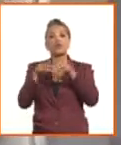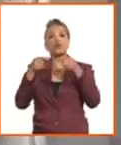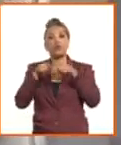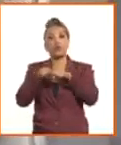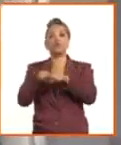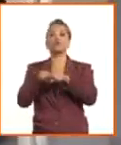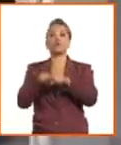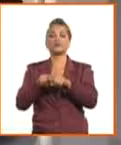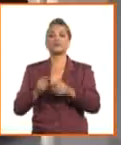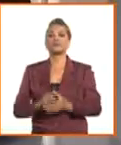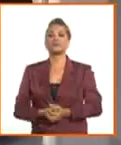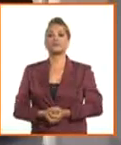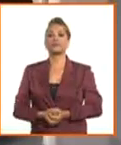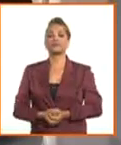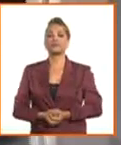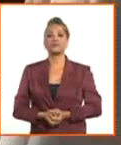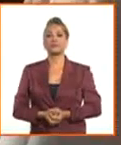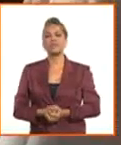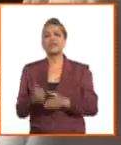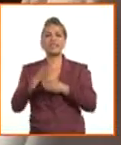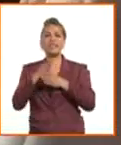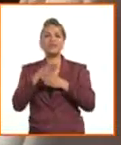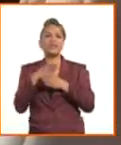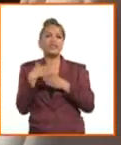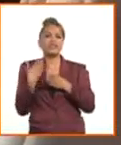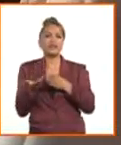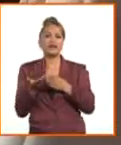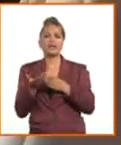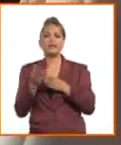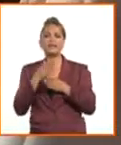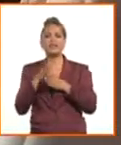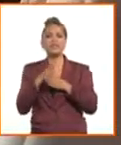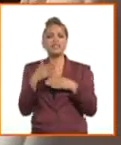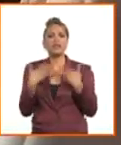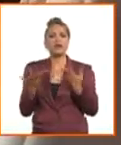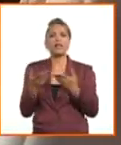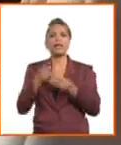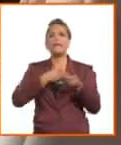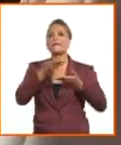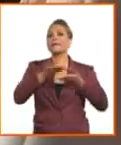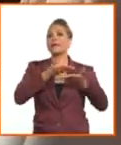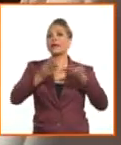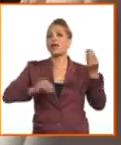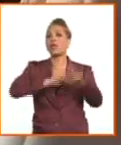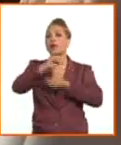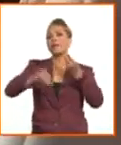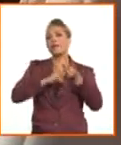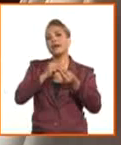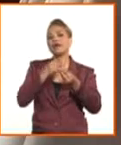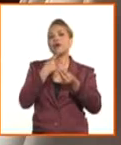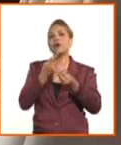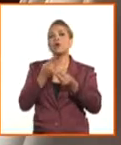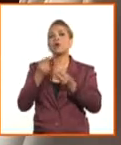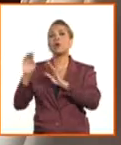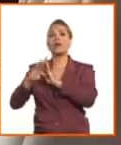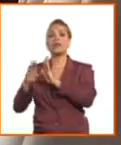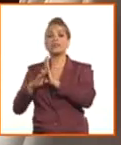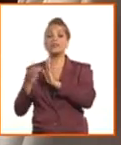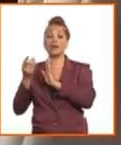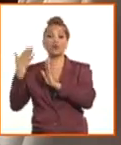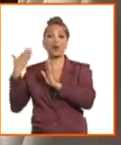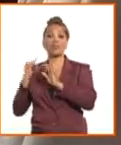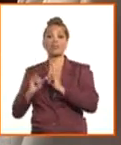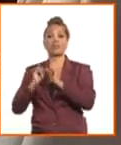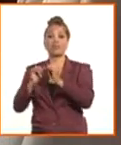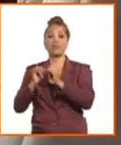en moneda nacional. ¿Y qué diferencia tiene, ministro, el mercado cambiario con una medida que usted había anunciado antes y que